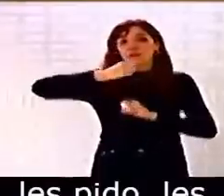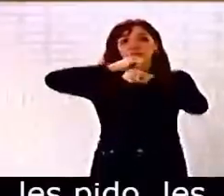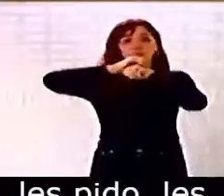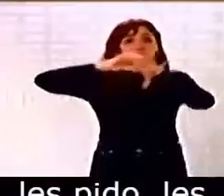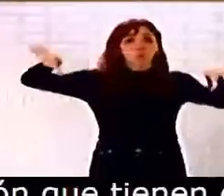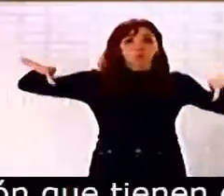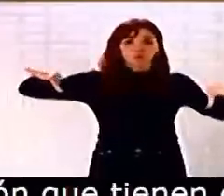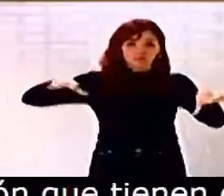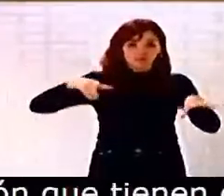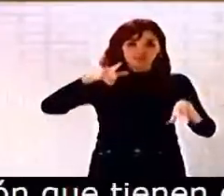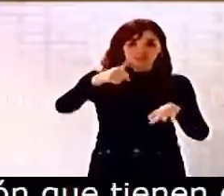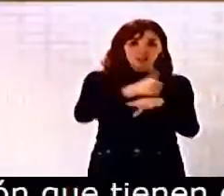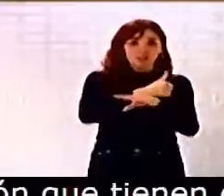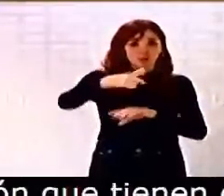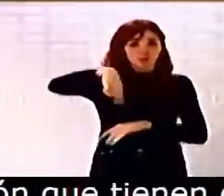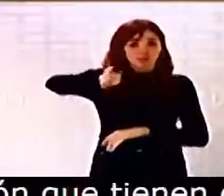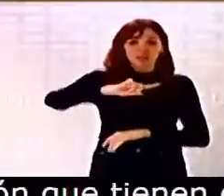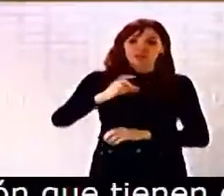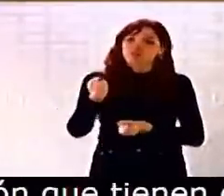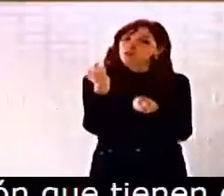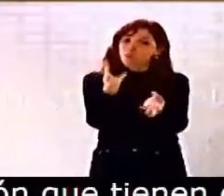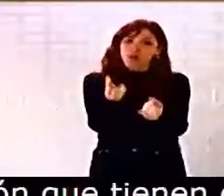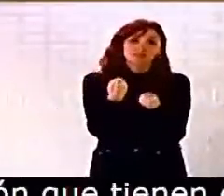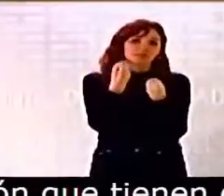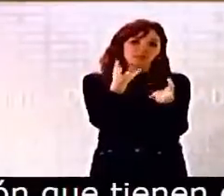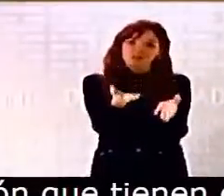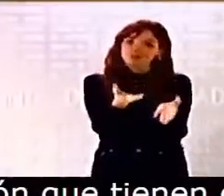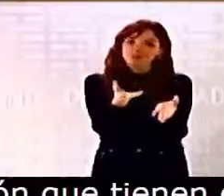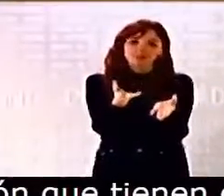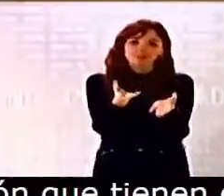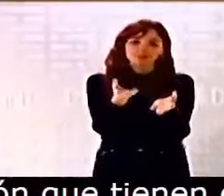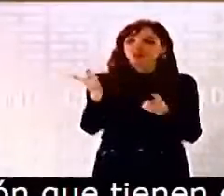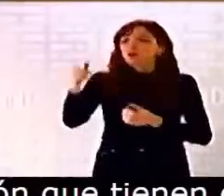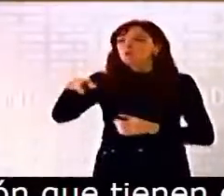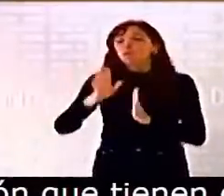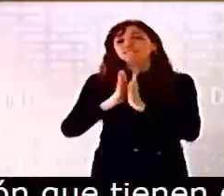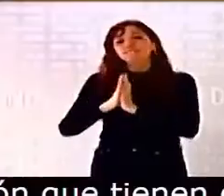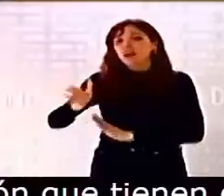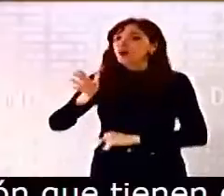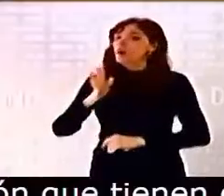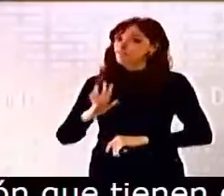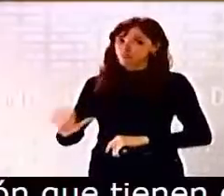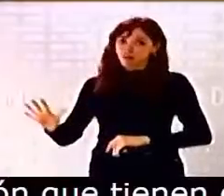ciudadanía, que no le quiten a la ciudadanía, por favor,